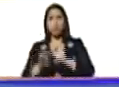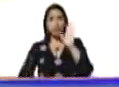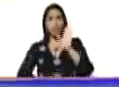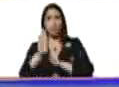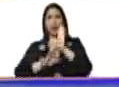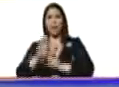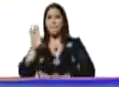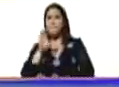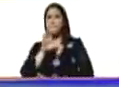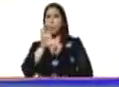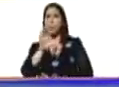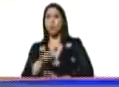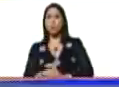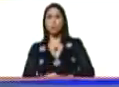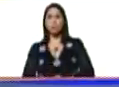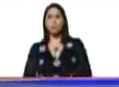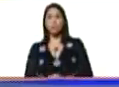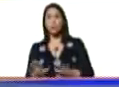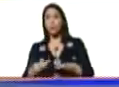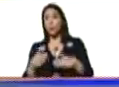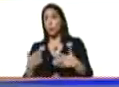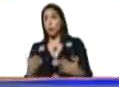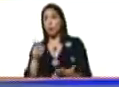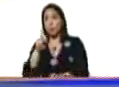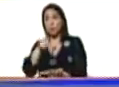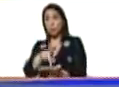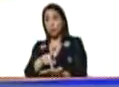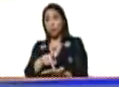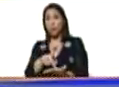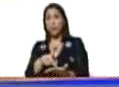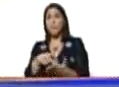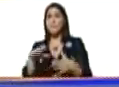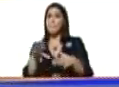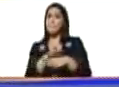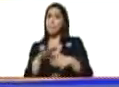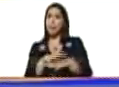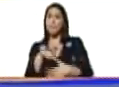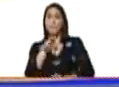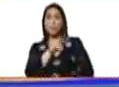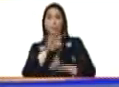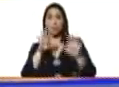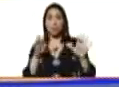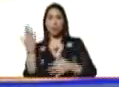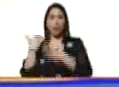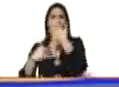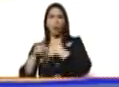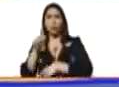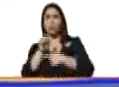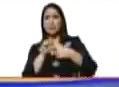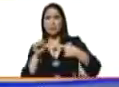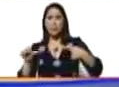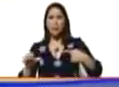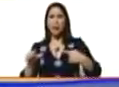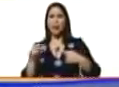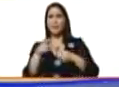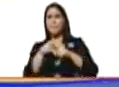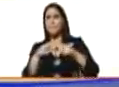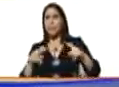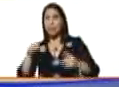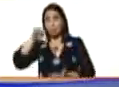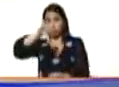país. Cuando fui el martes 29, hace una semana y media, a la sede del